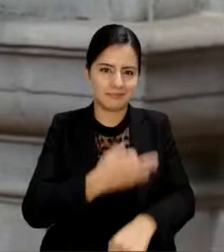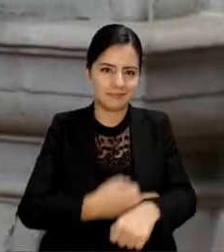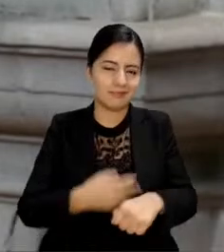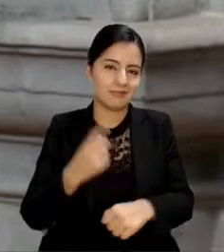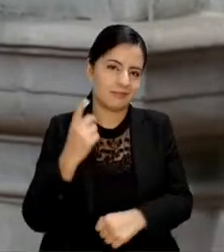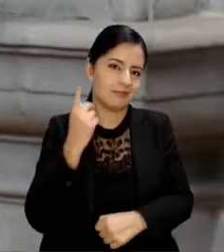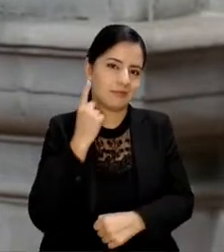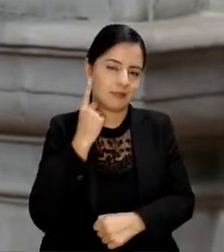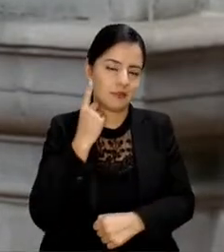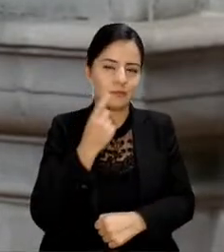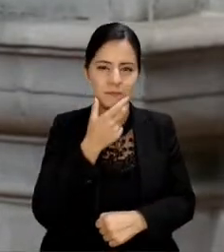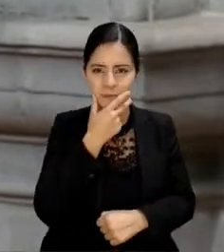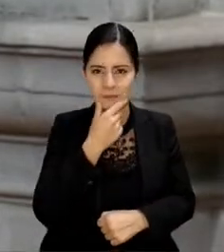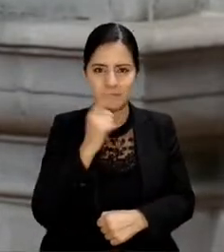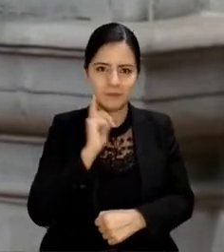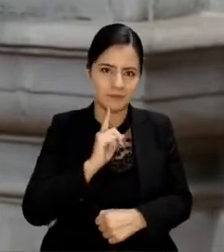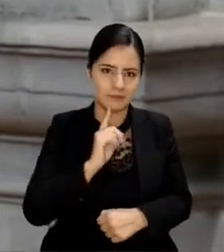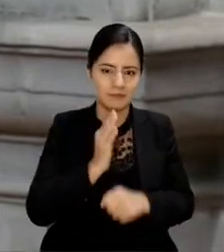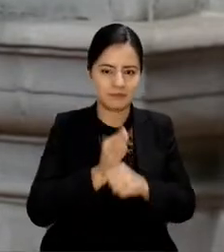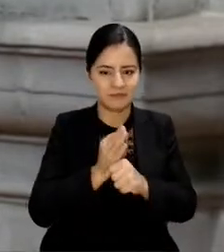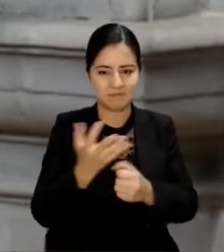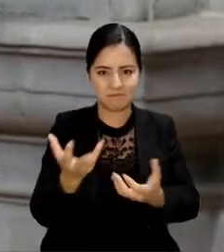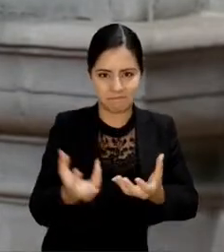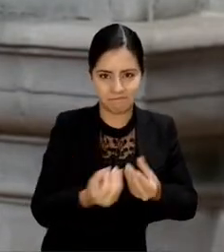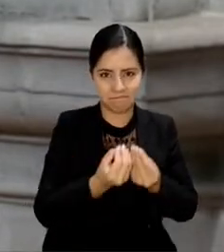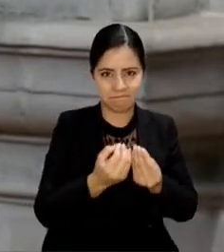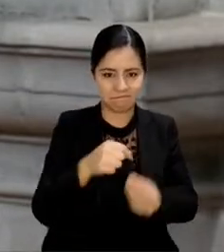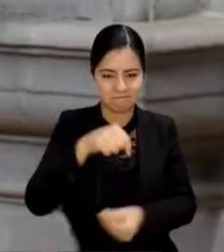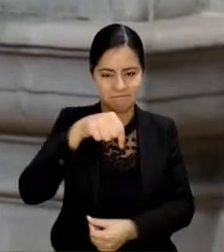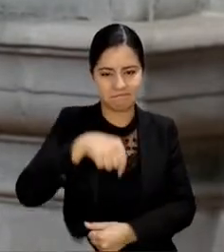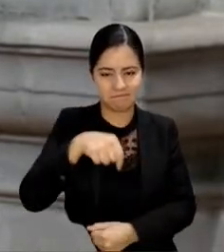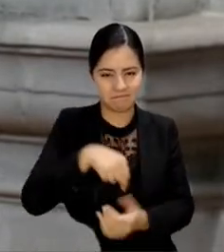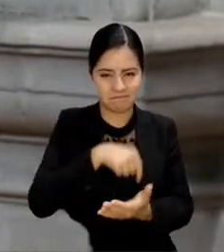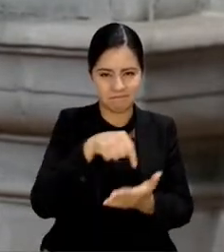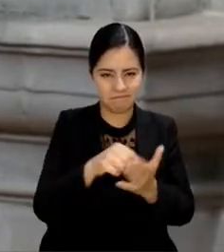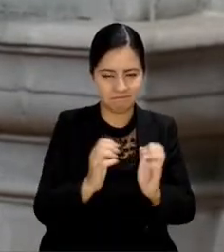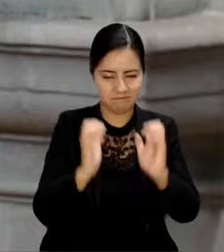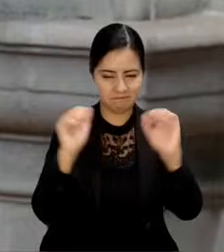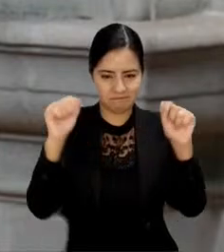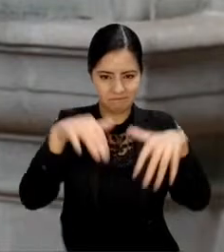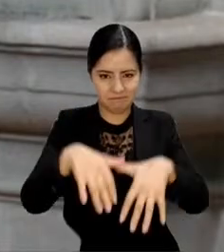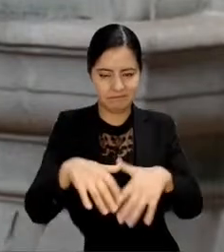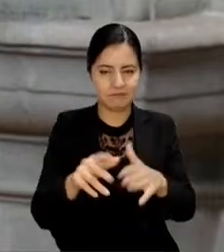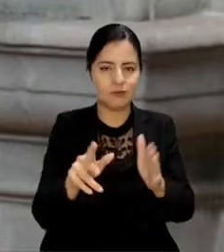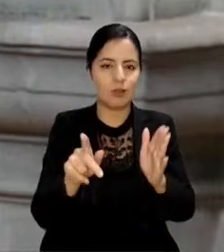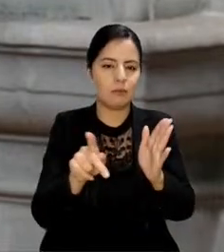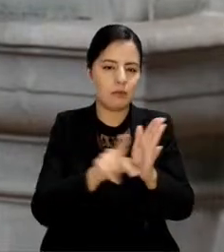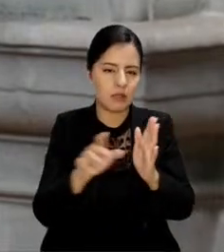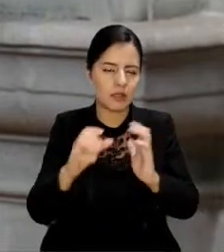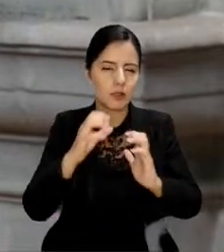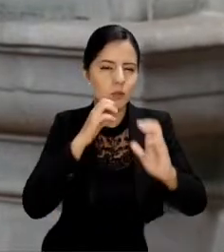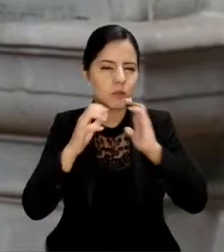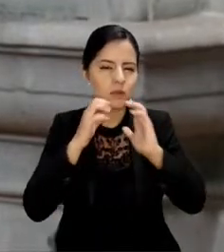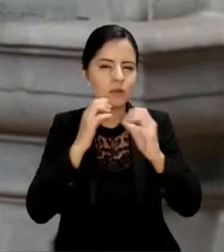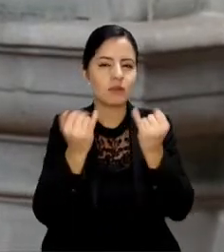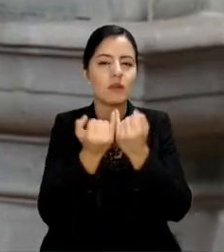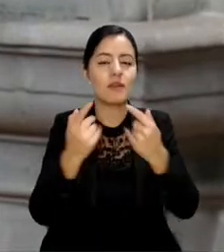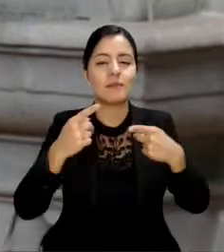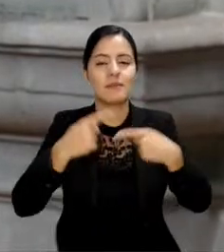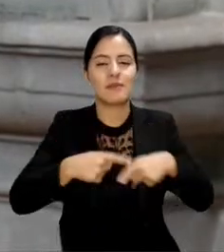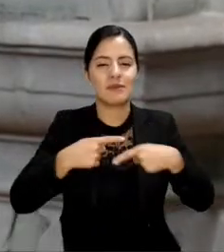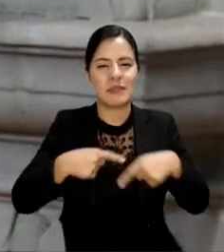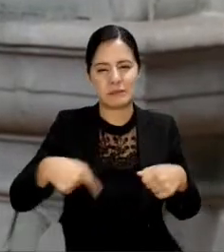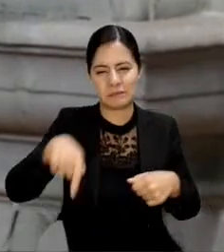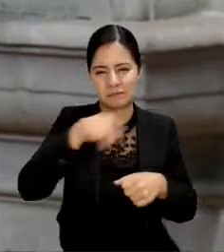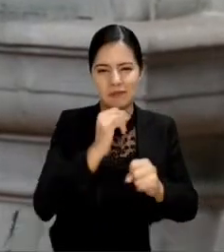Muy buenas tardes, diputadas y diputados, a quienes nos acompañan en este recinto el día de hoy, medios de comunicación y a quienes nos siguen